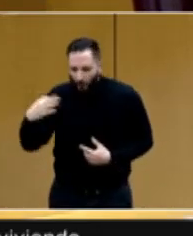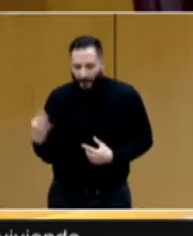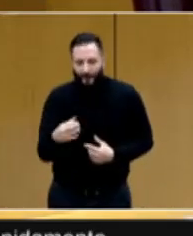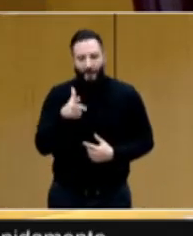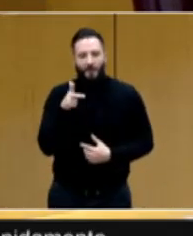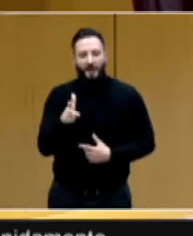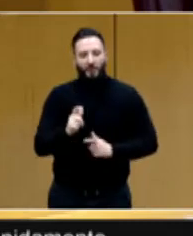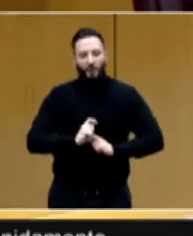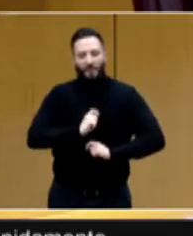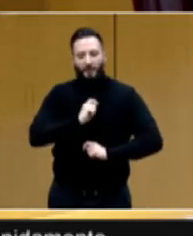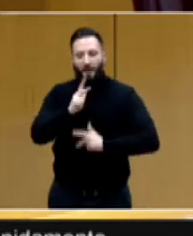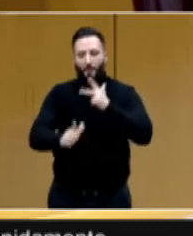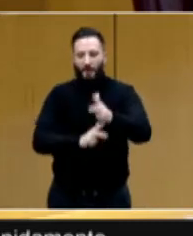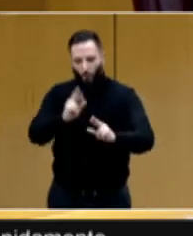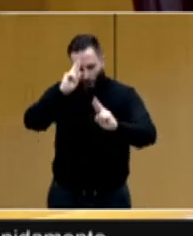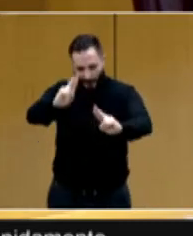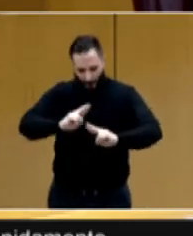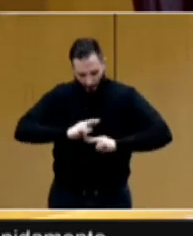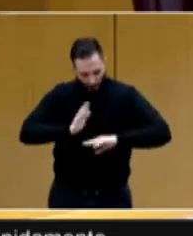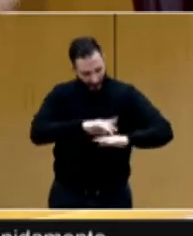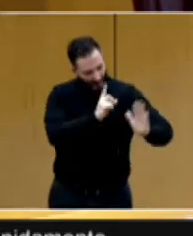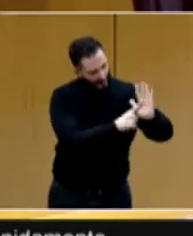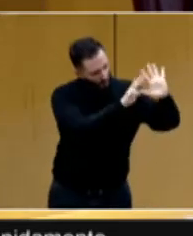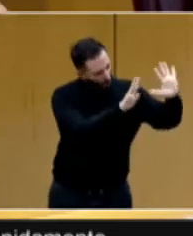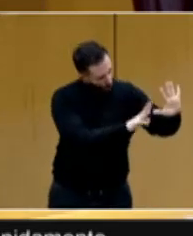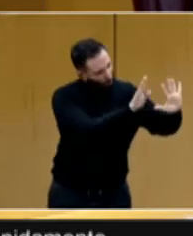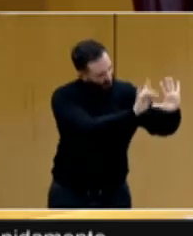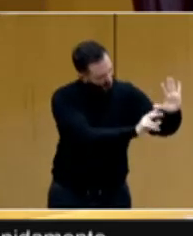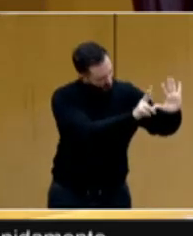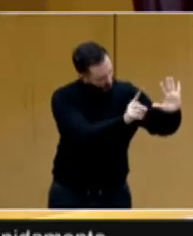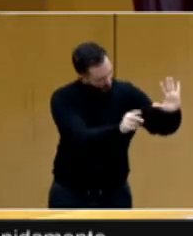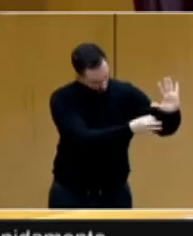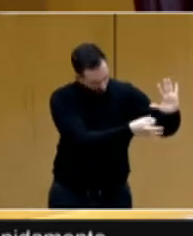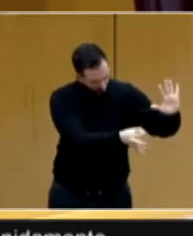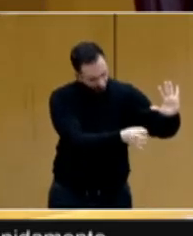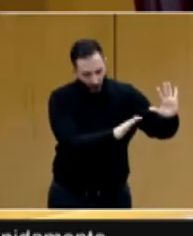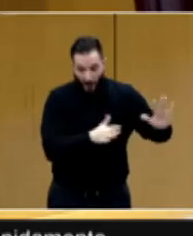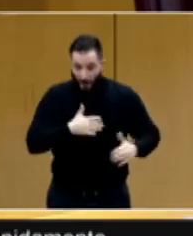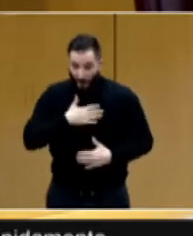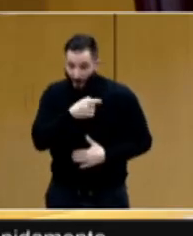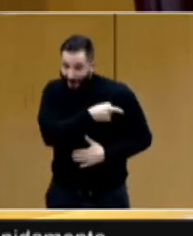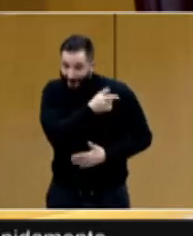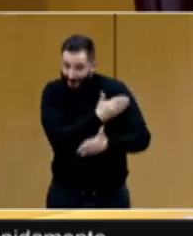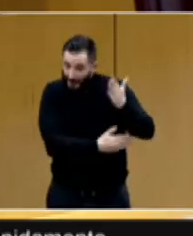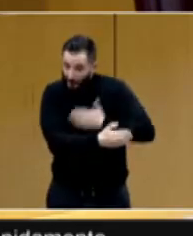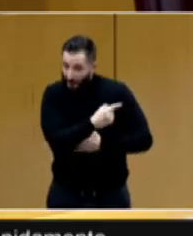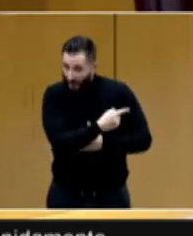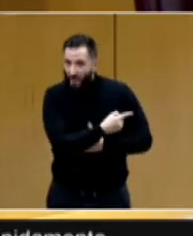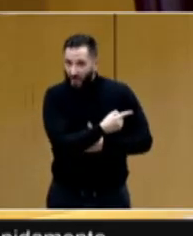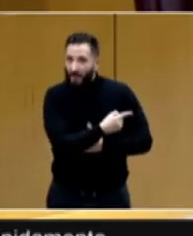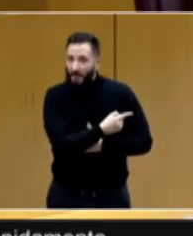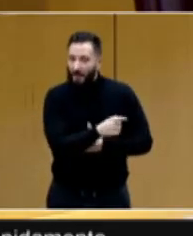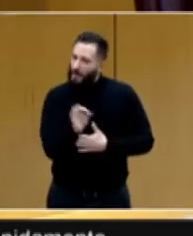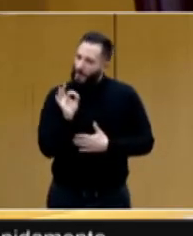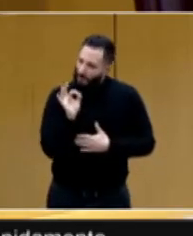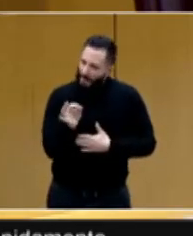a la hora de la aplicación de la ley 8/2021 porque la ley 2008-2021 que en materia de discapacidad efectivamente tiene unas orientaciones